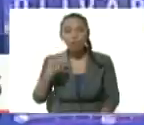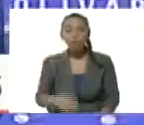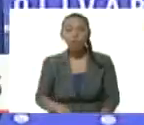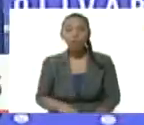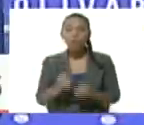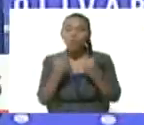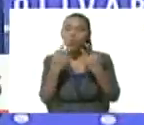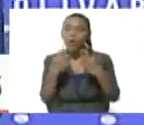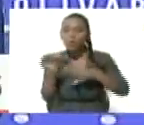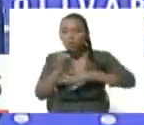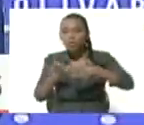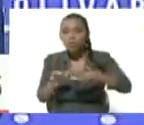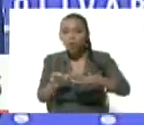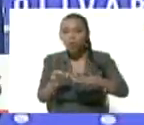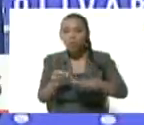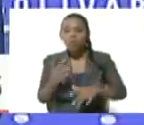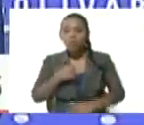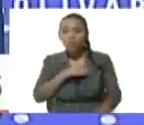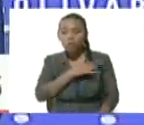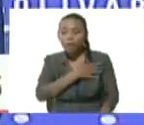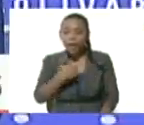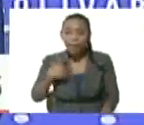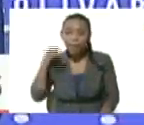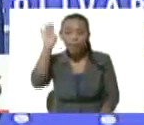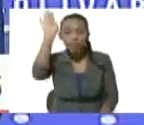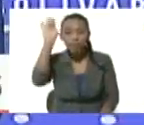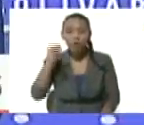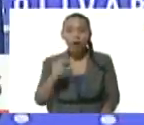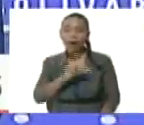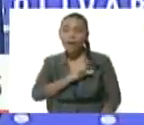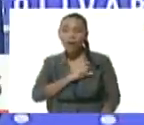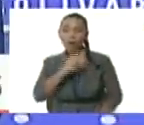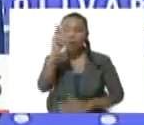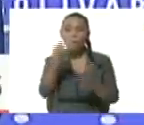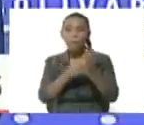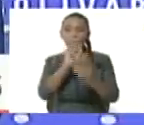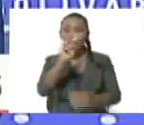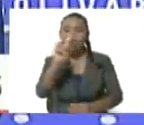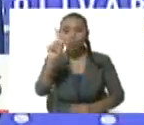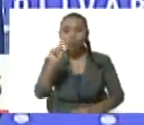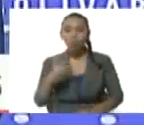municipios aspiramos a tener enero 2021?